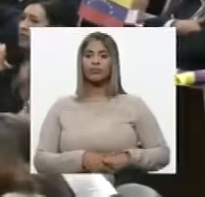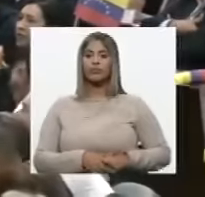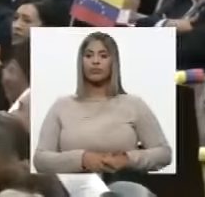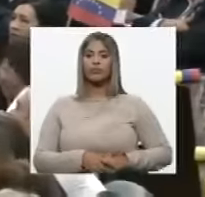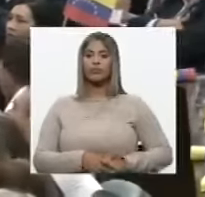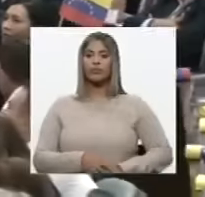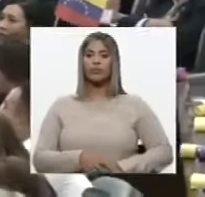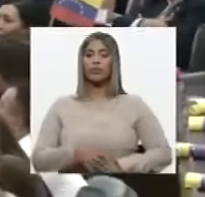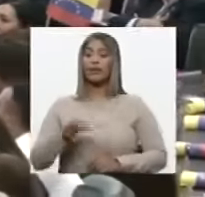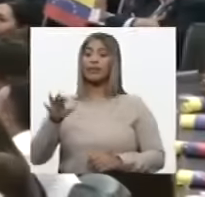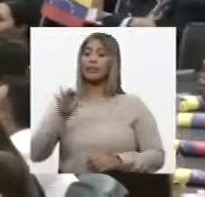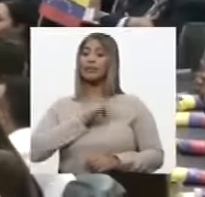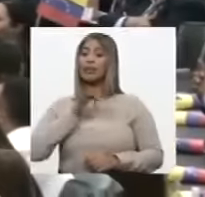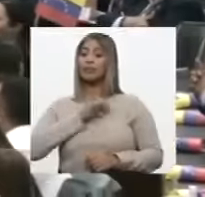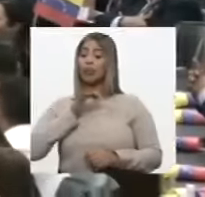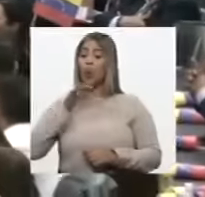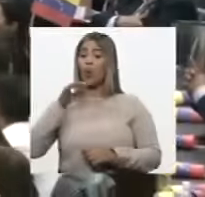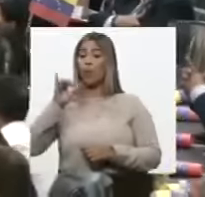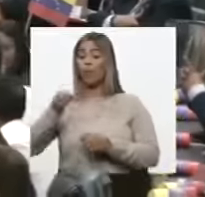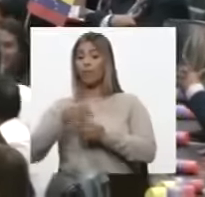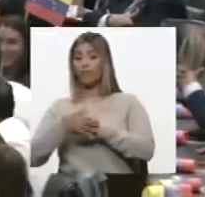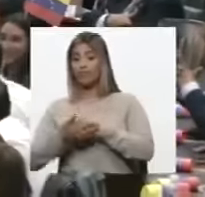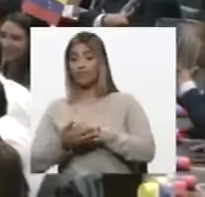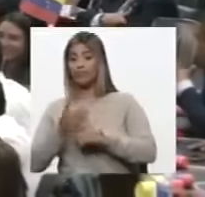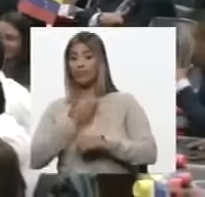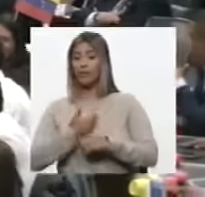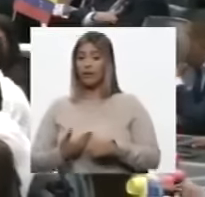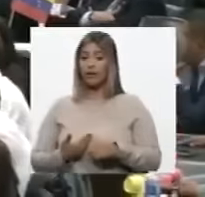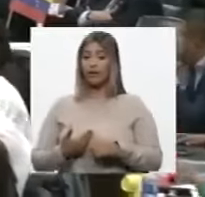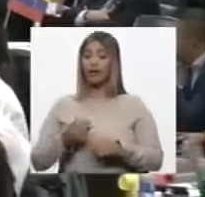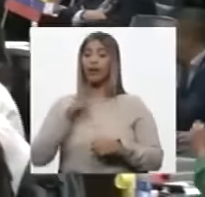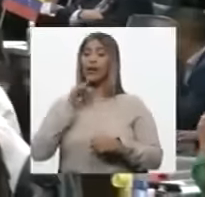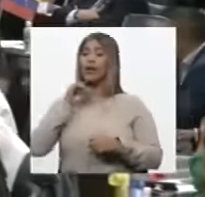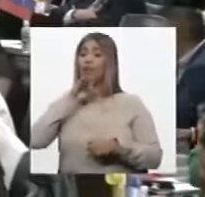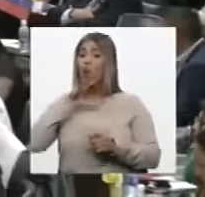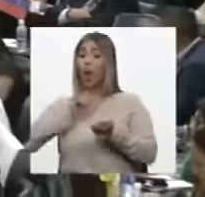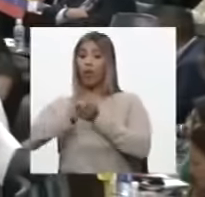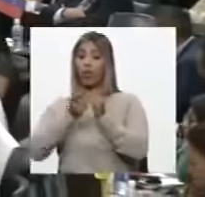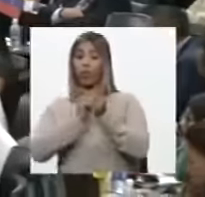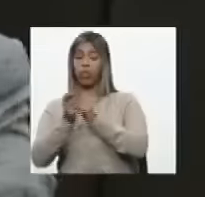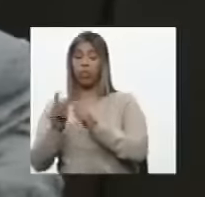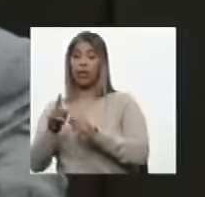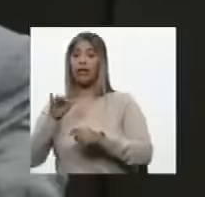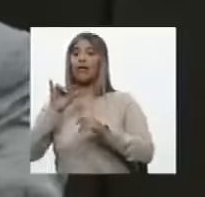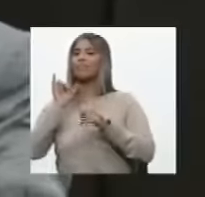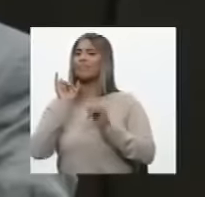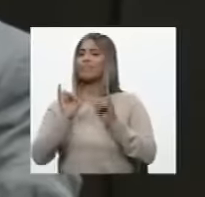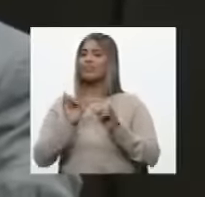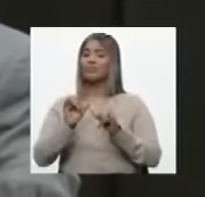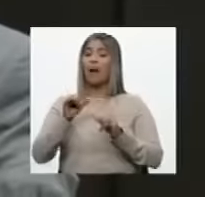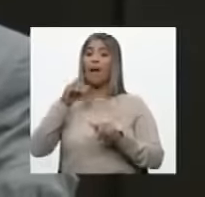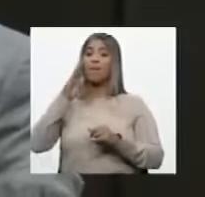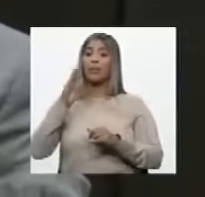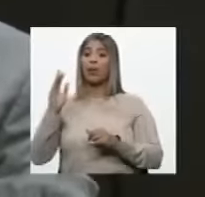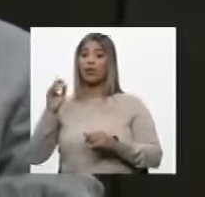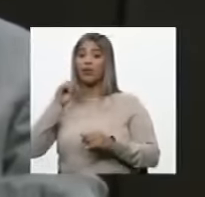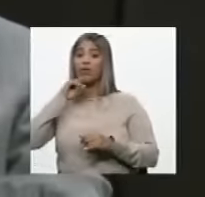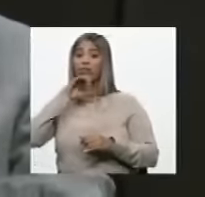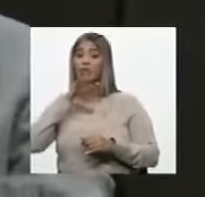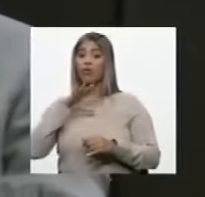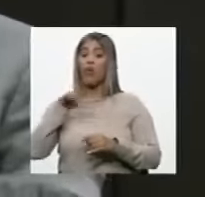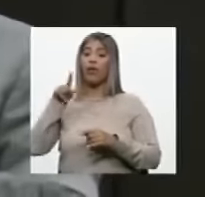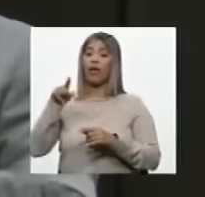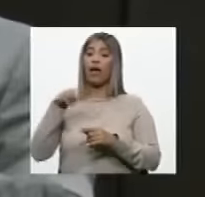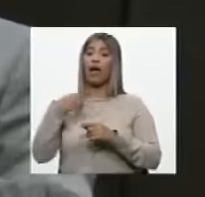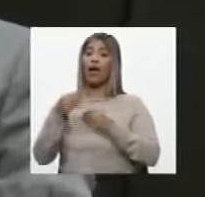Señor presidente, por más de que pretendan cambiar la historia sigue siendo la misma. Betancur fue el gran hombre del siglo XX de Venezuela. Betancur